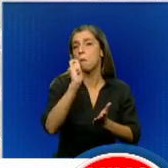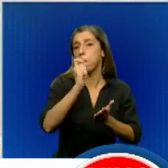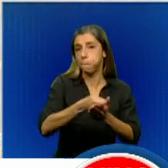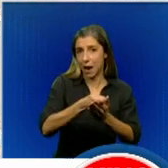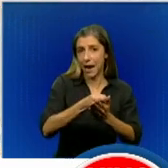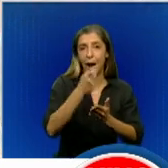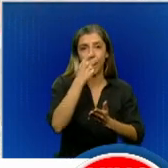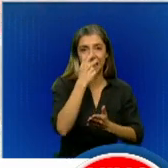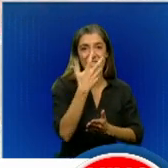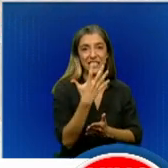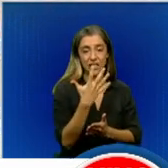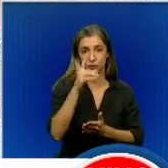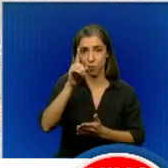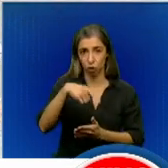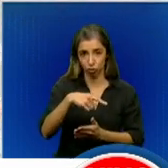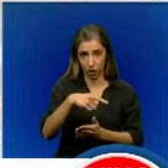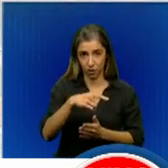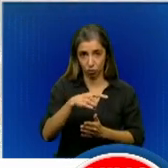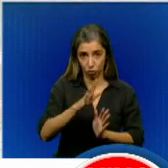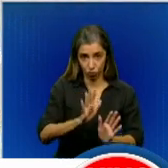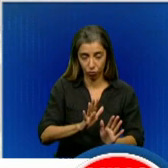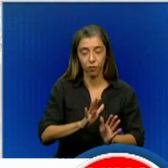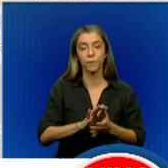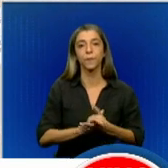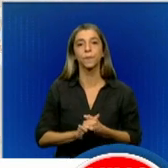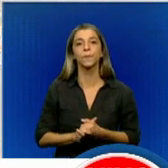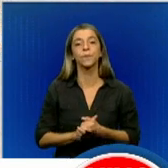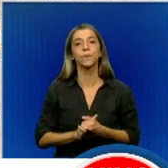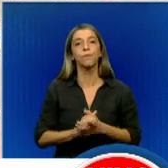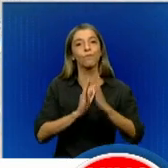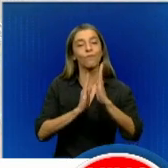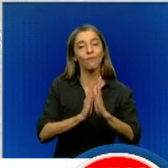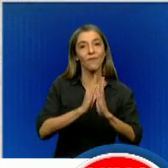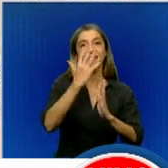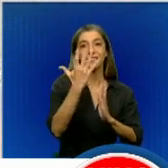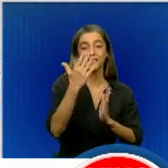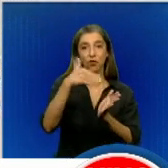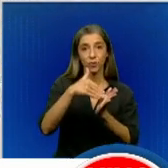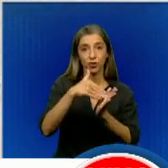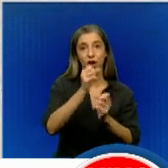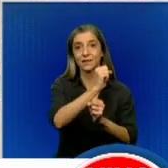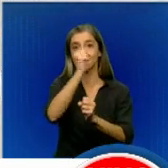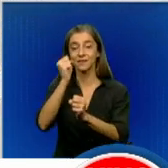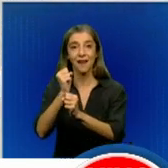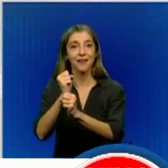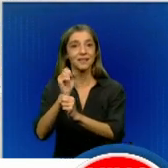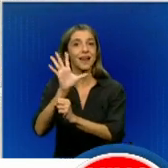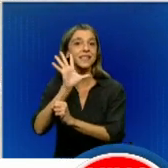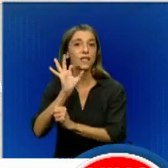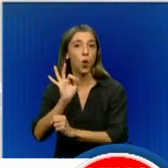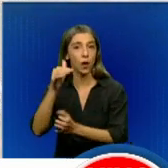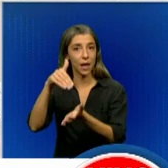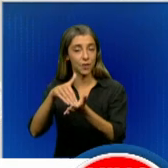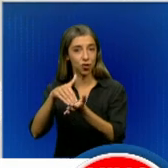25 por ciento del importe entre 5 y 50 millones de pesos acá si